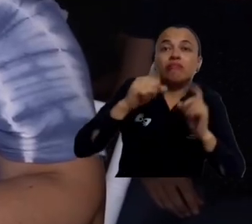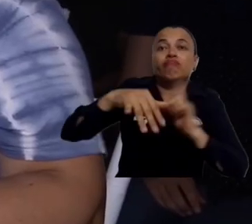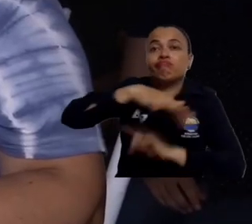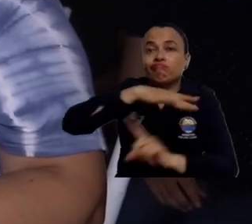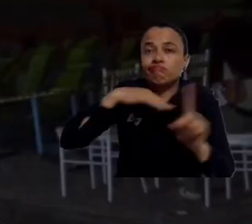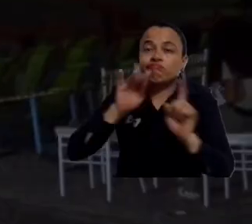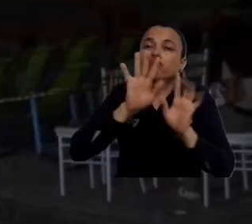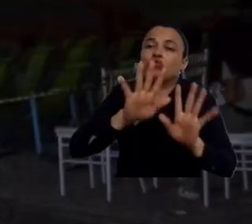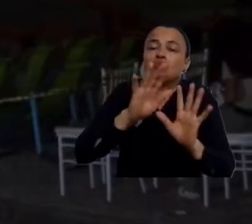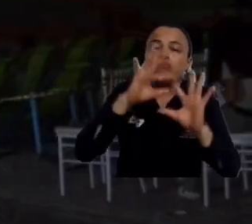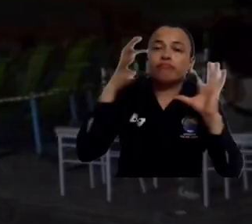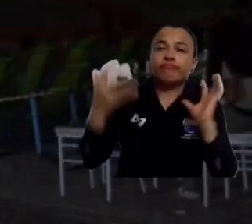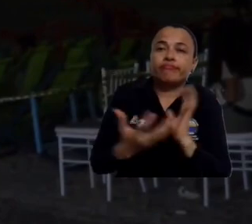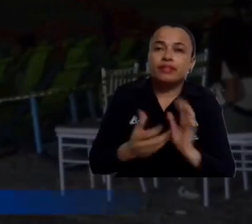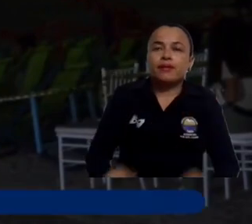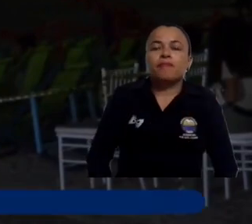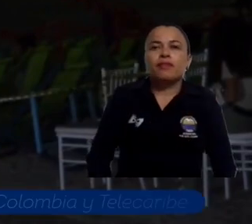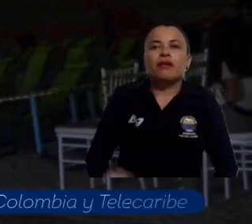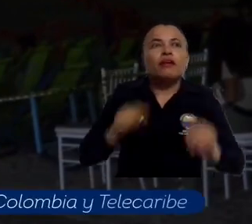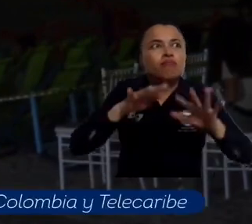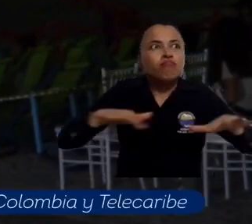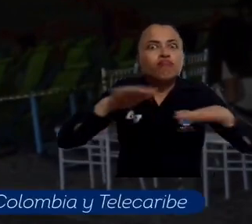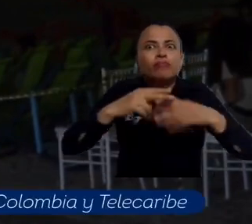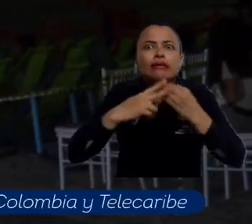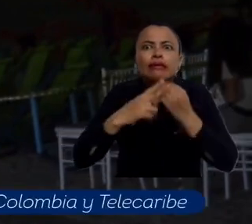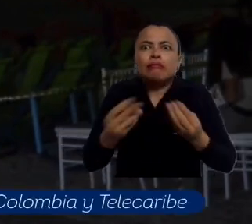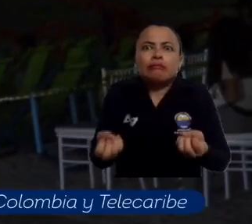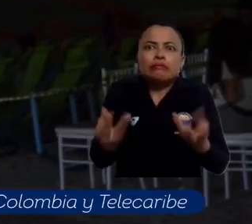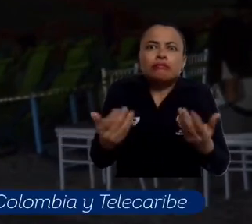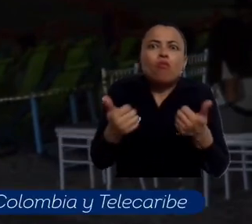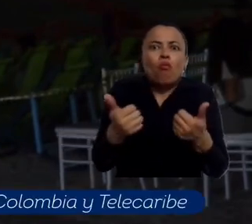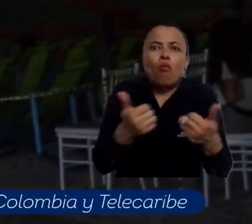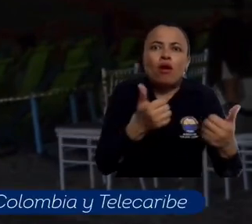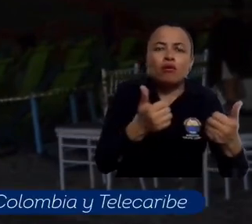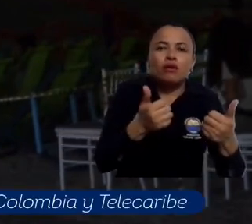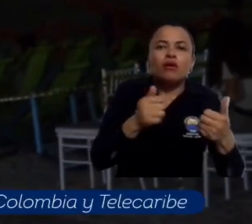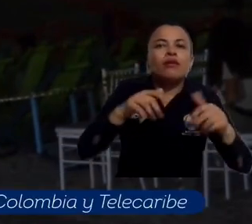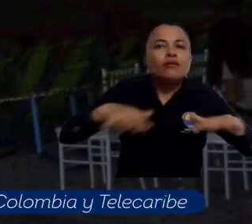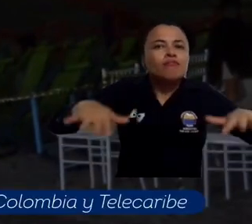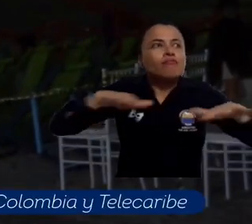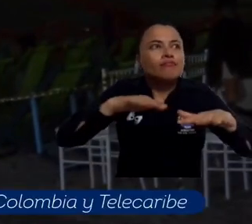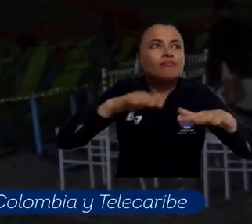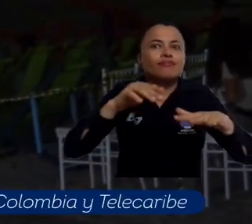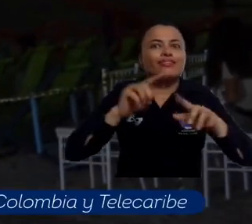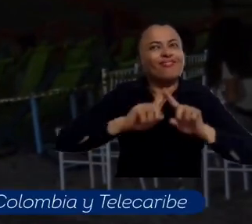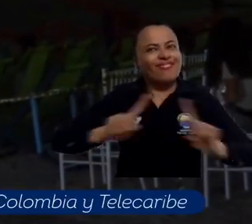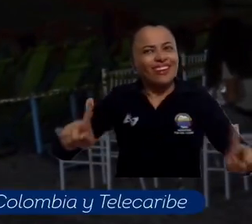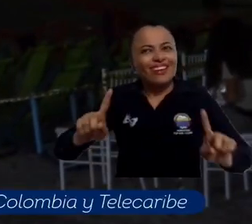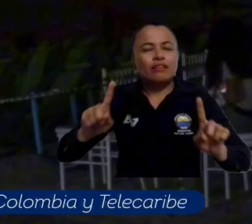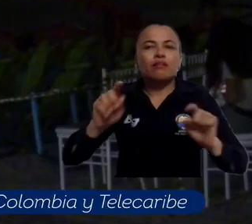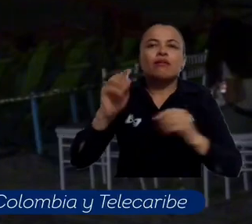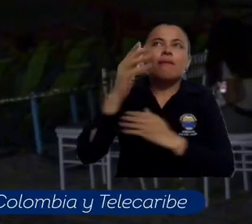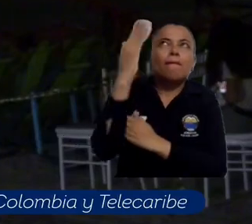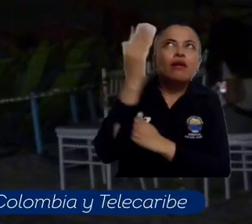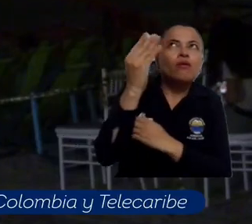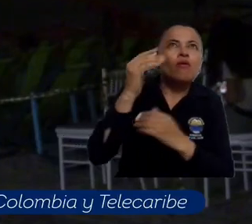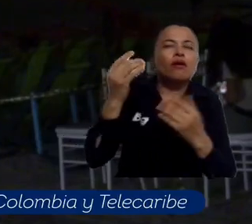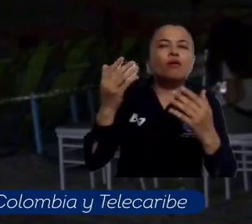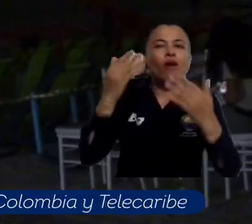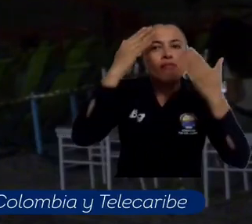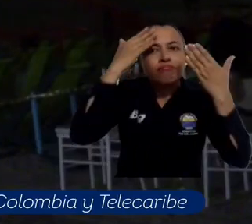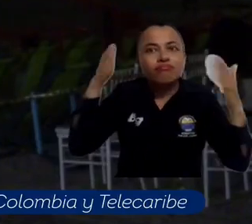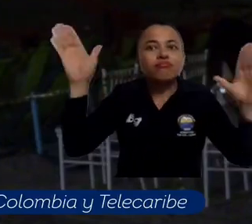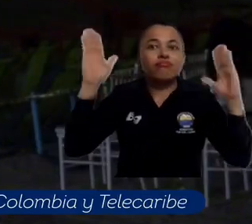son increíbles. Darle acceso a todo el mundo, llevarlos a espacios alternativos y democratizar un poco el visionaje de las películas, me